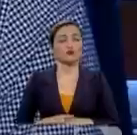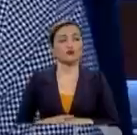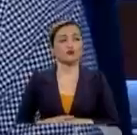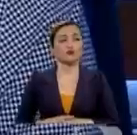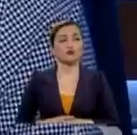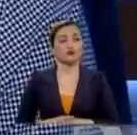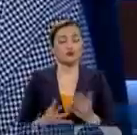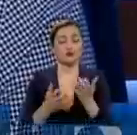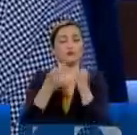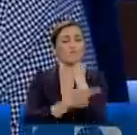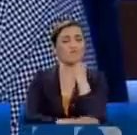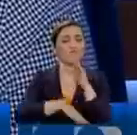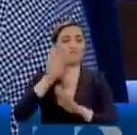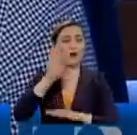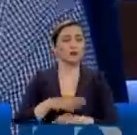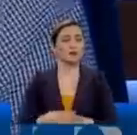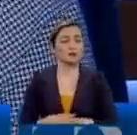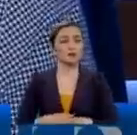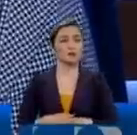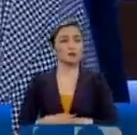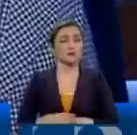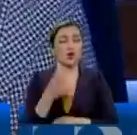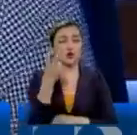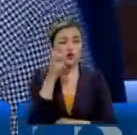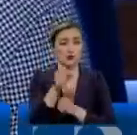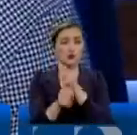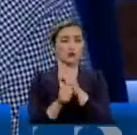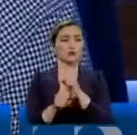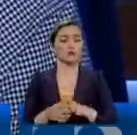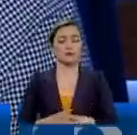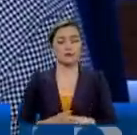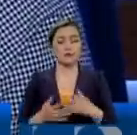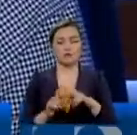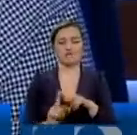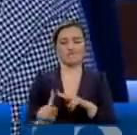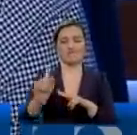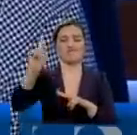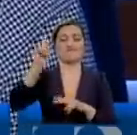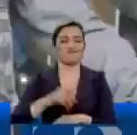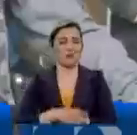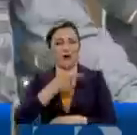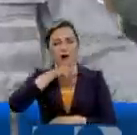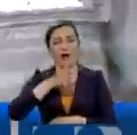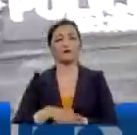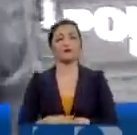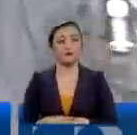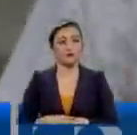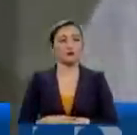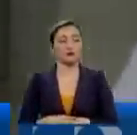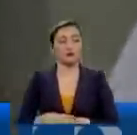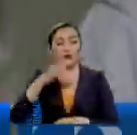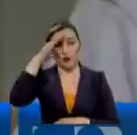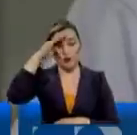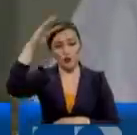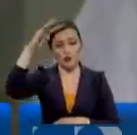mayor pena por el artículo, esto es 12 años, y agravado por la fuga y la condición de alcoholismo. Se conoció que agentes